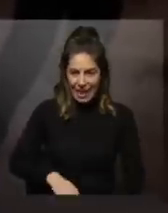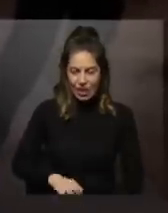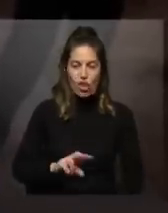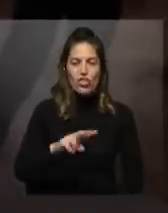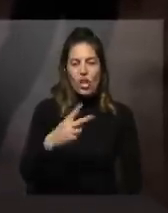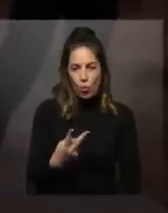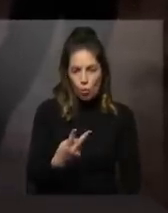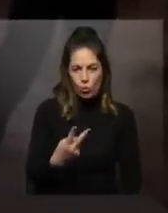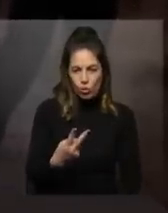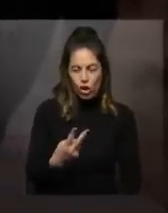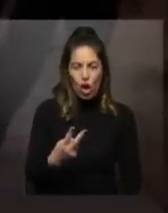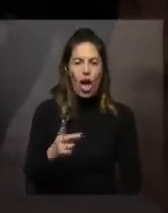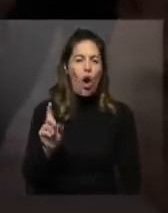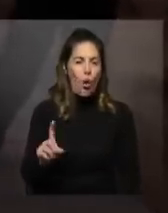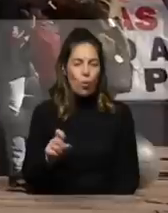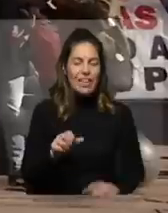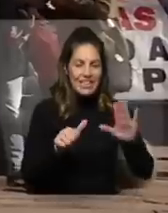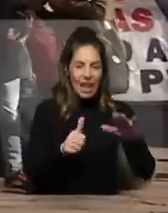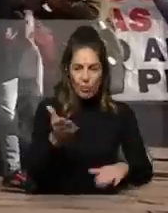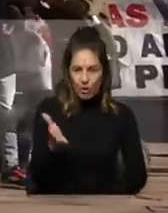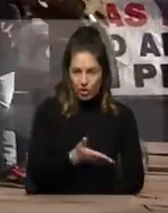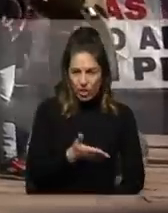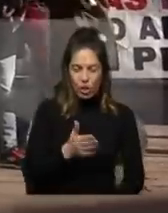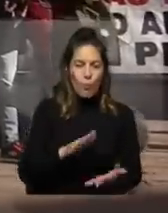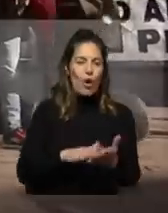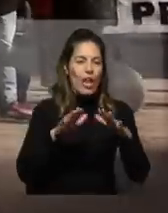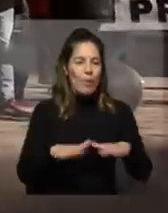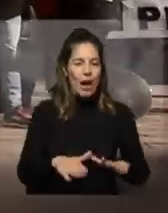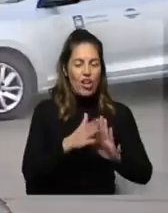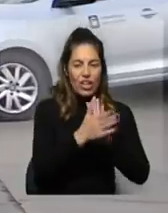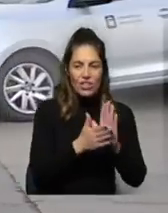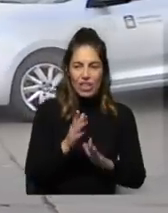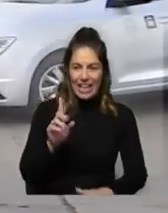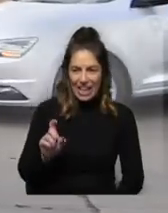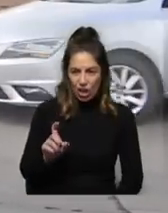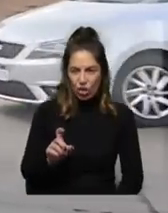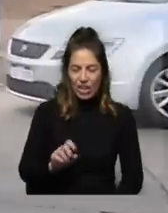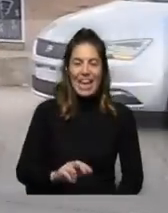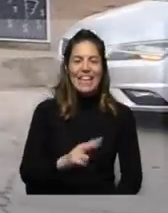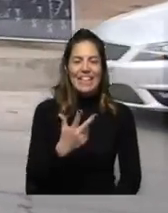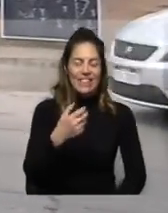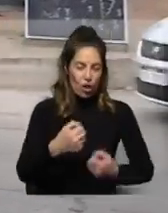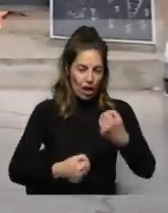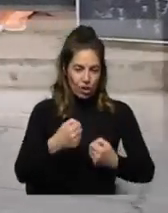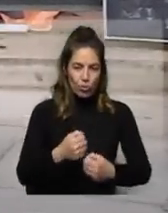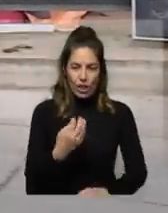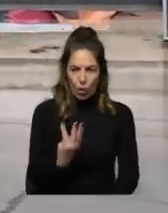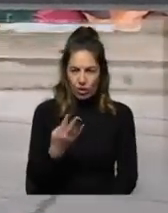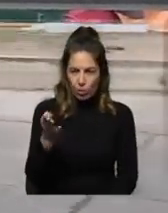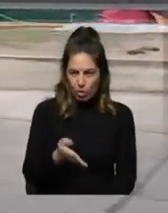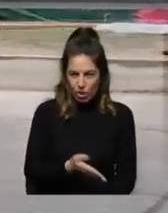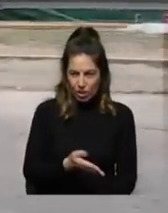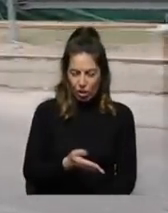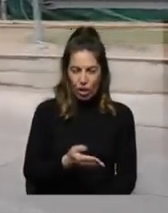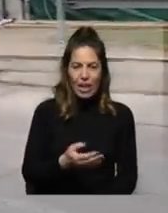se ubicó el suministro de agua con 6% debido al paro nacional no sé y tercero la industria con 4%, la